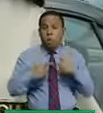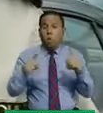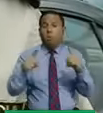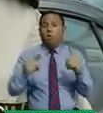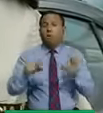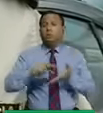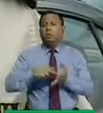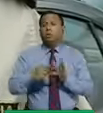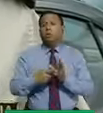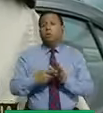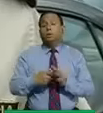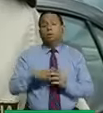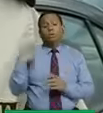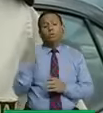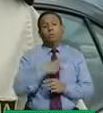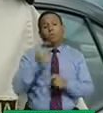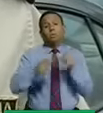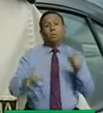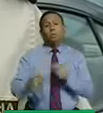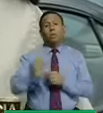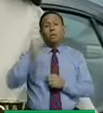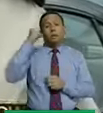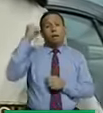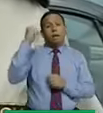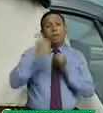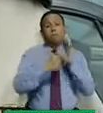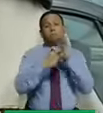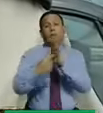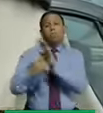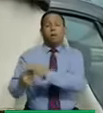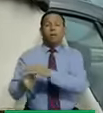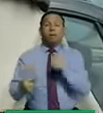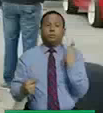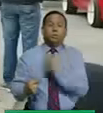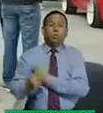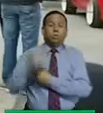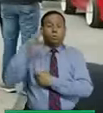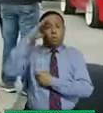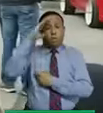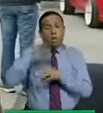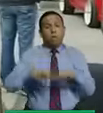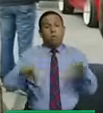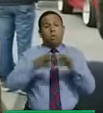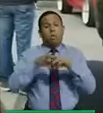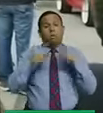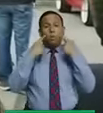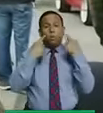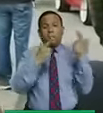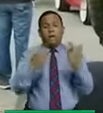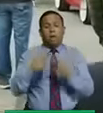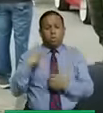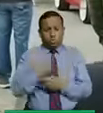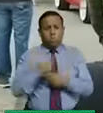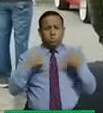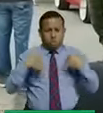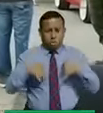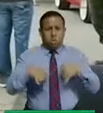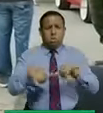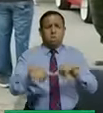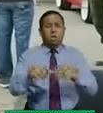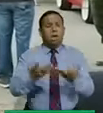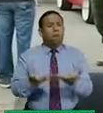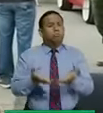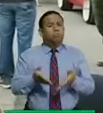estaríamos quitando los derechos de otras personas y nosotros como policías también tendríamos que ver eso. Vamos también a salir a dar custodia a los ejes